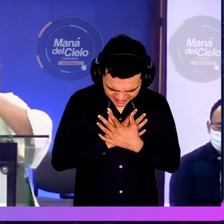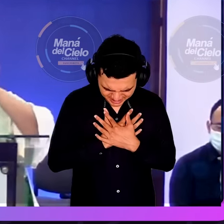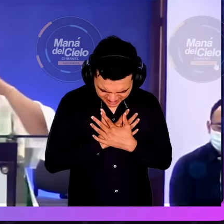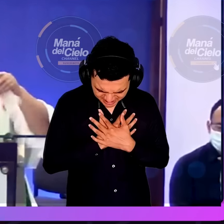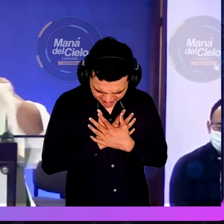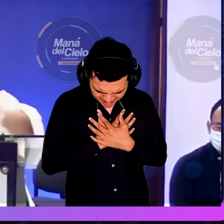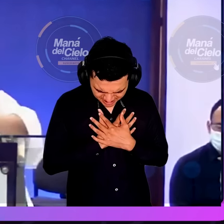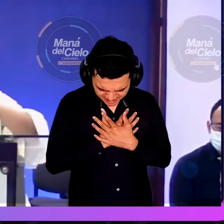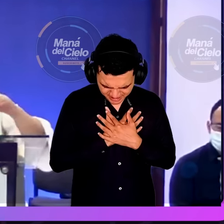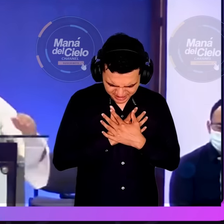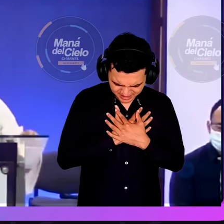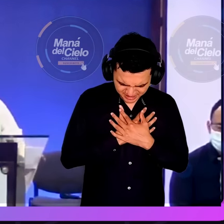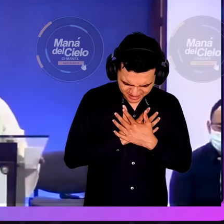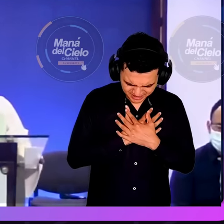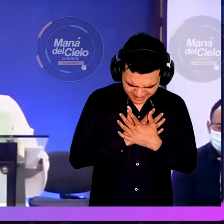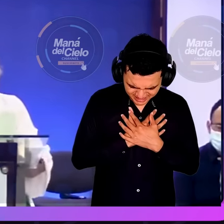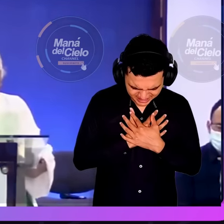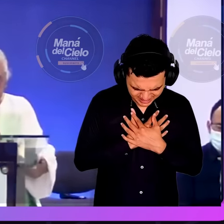¡Ayúdanos!